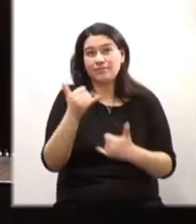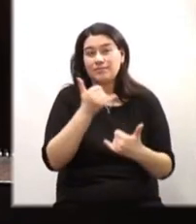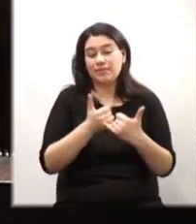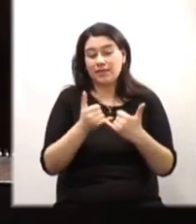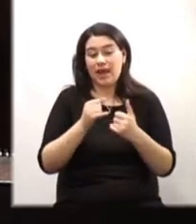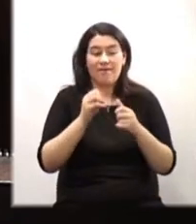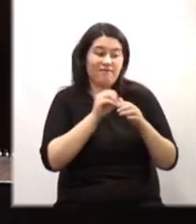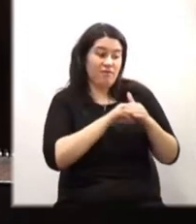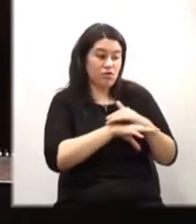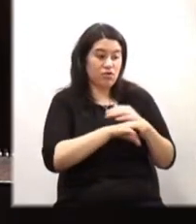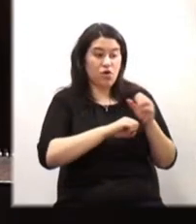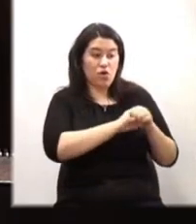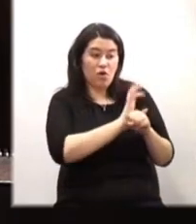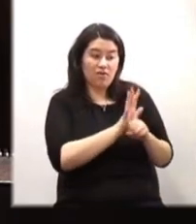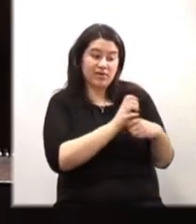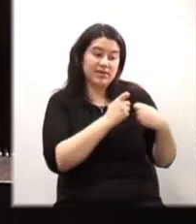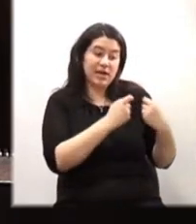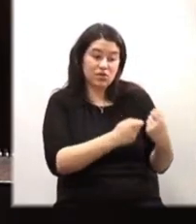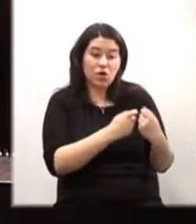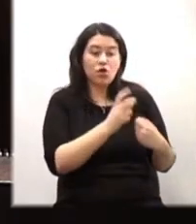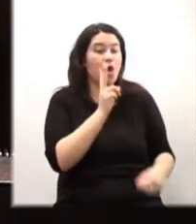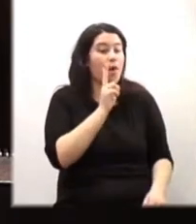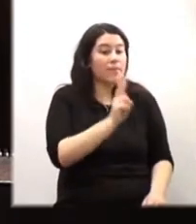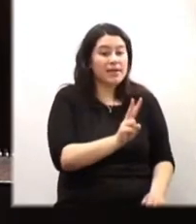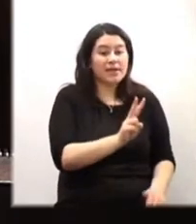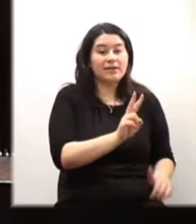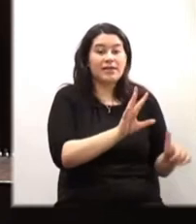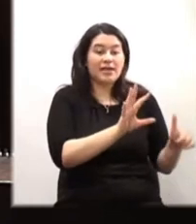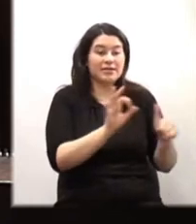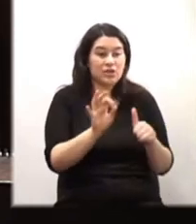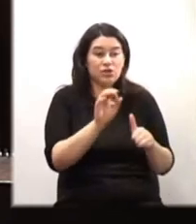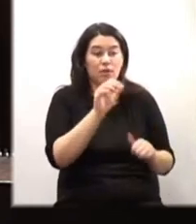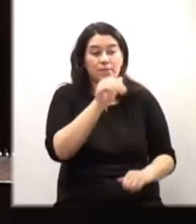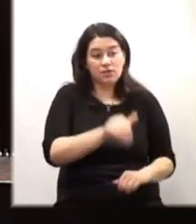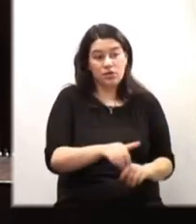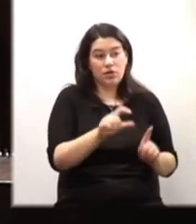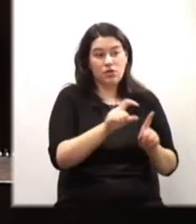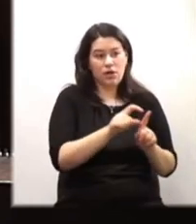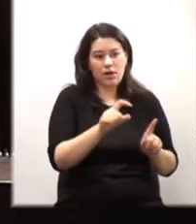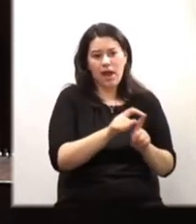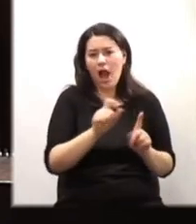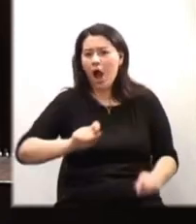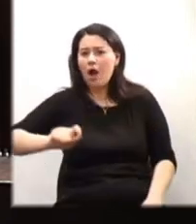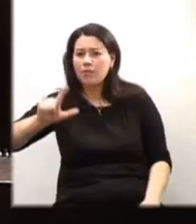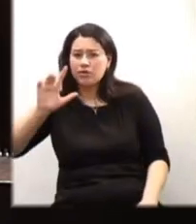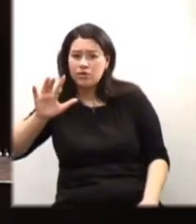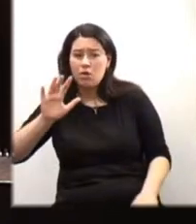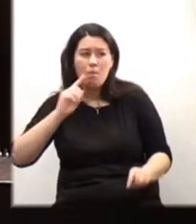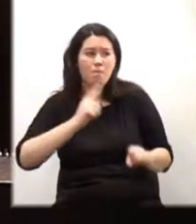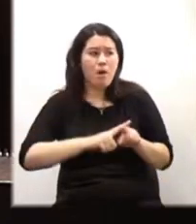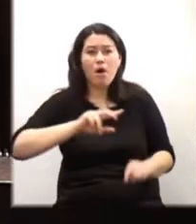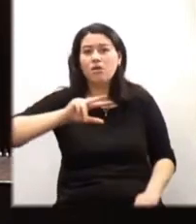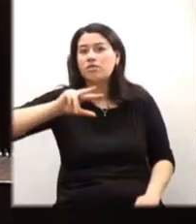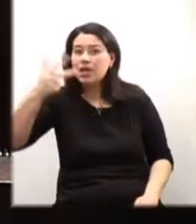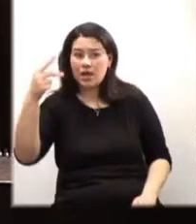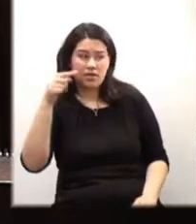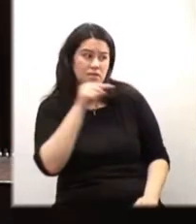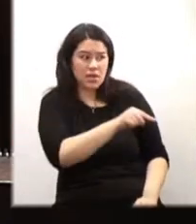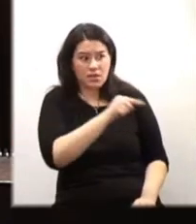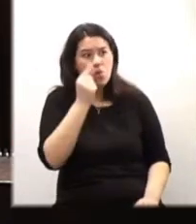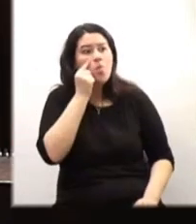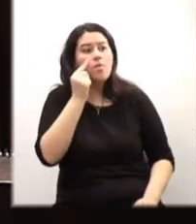COVID, se gastó en eso 2.600 millones de dólares. Y el aumento de deuda pública es el triple de esa cifra.